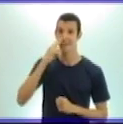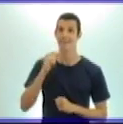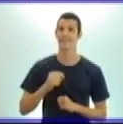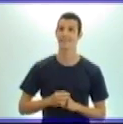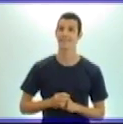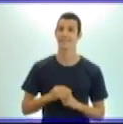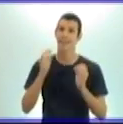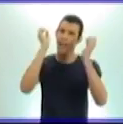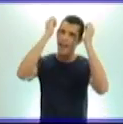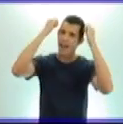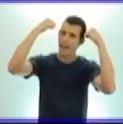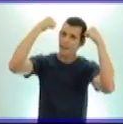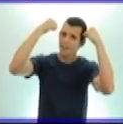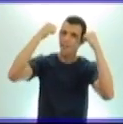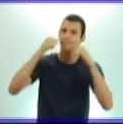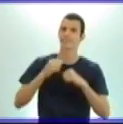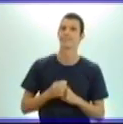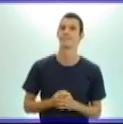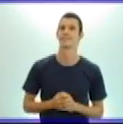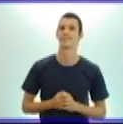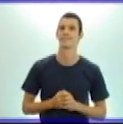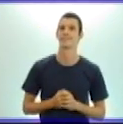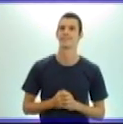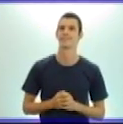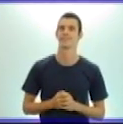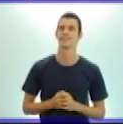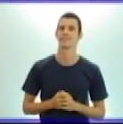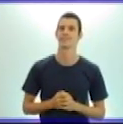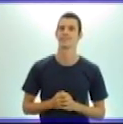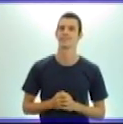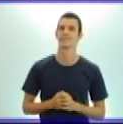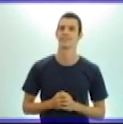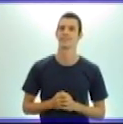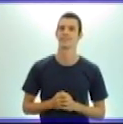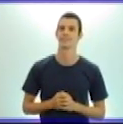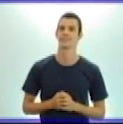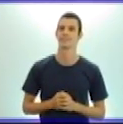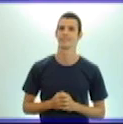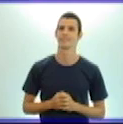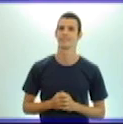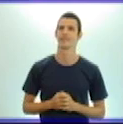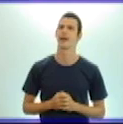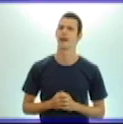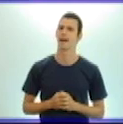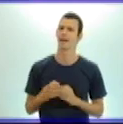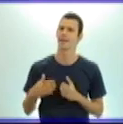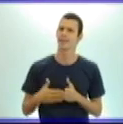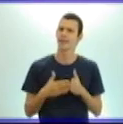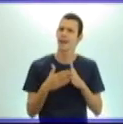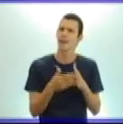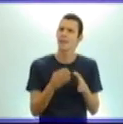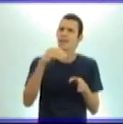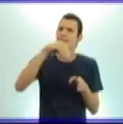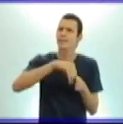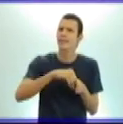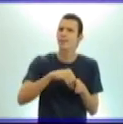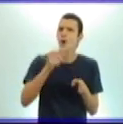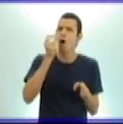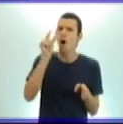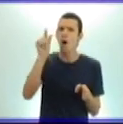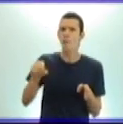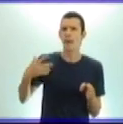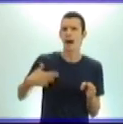Camilo Cienfuegos. Y en la expedición venía un combatiente argentino como